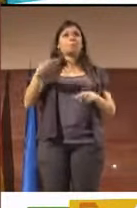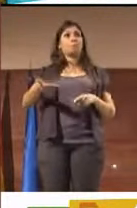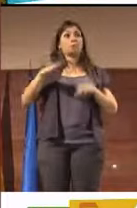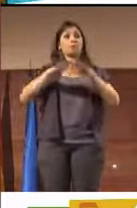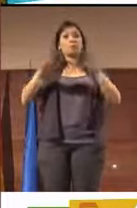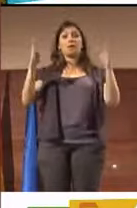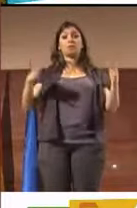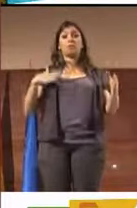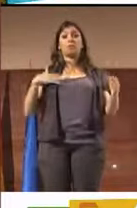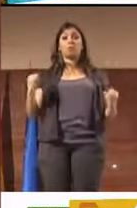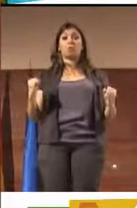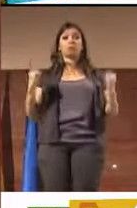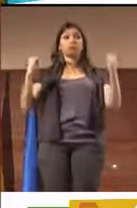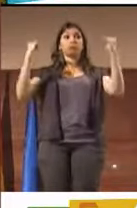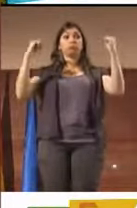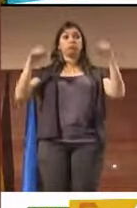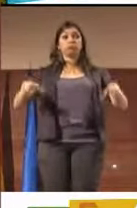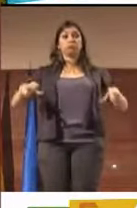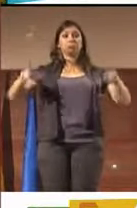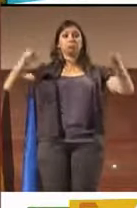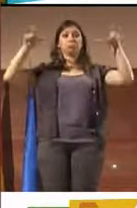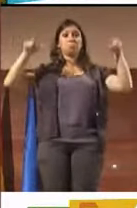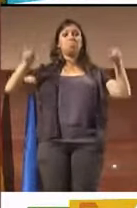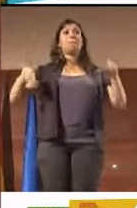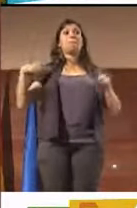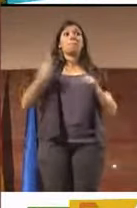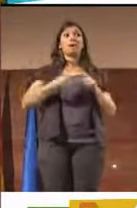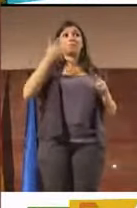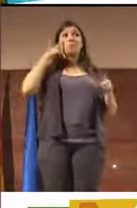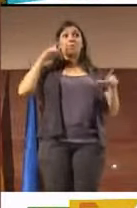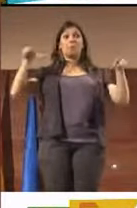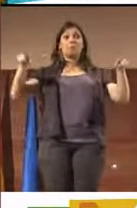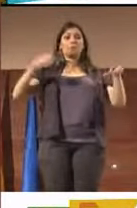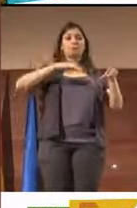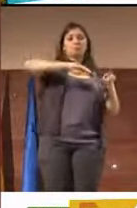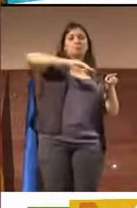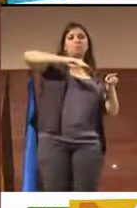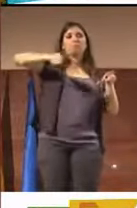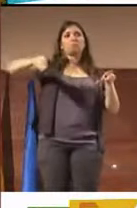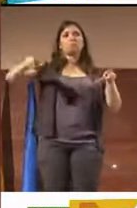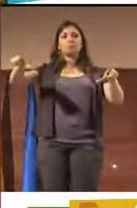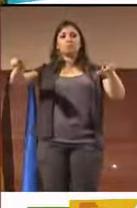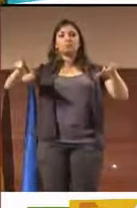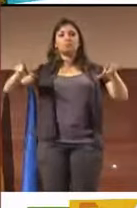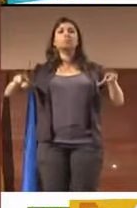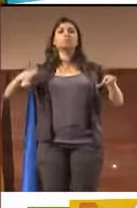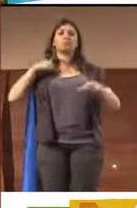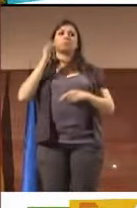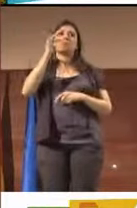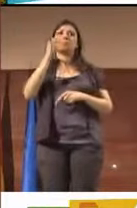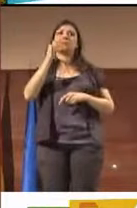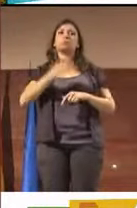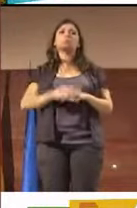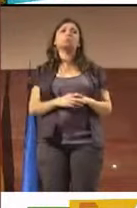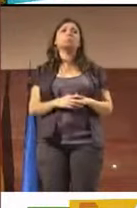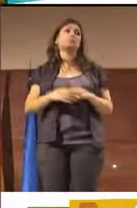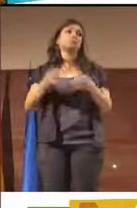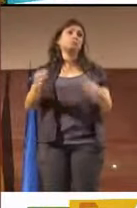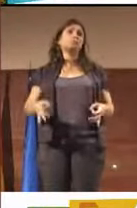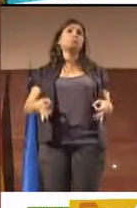podamos acercarnos y tengamos esta escotadura y podamos trabajar en una superficie, nos da muchas ventajas. Y, como